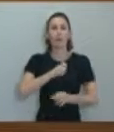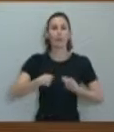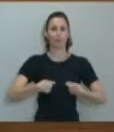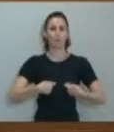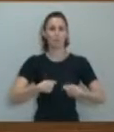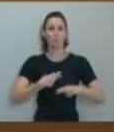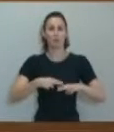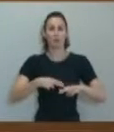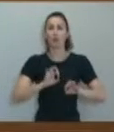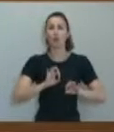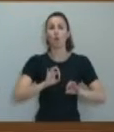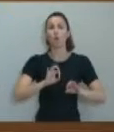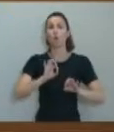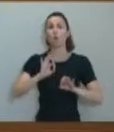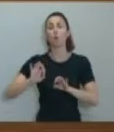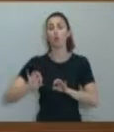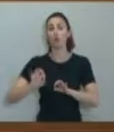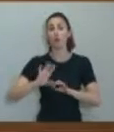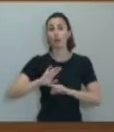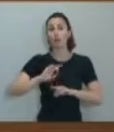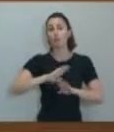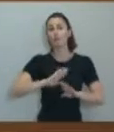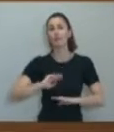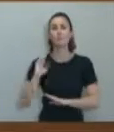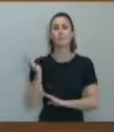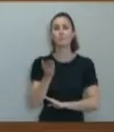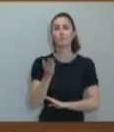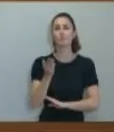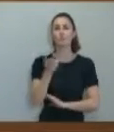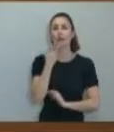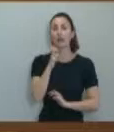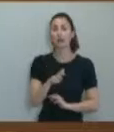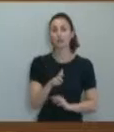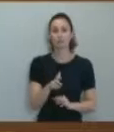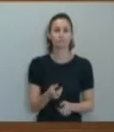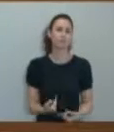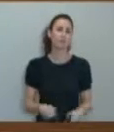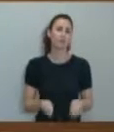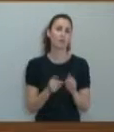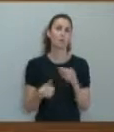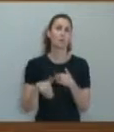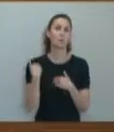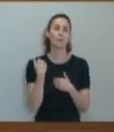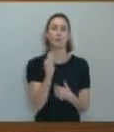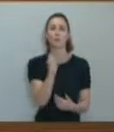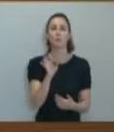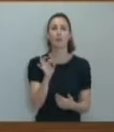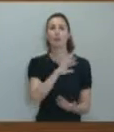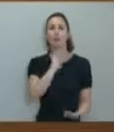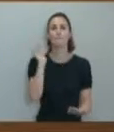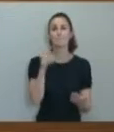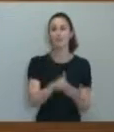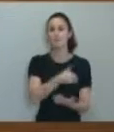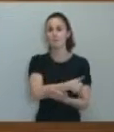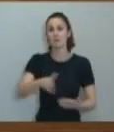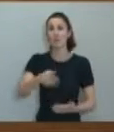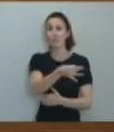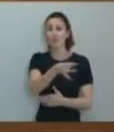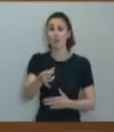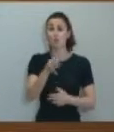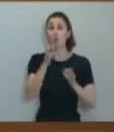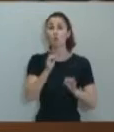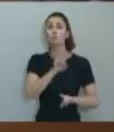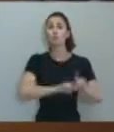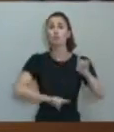negociación política, pero ¿sabe sobre quién van a repercutir? Sobre los mismos que repercutieron los 40.000 millones de deuda del agujero